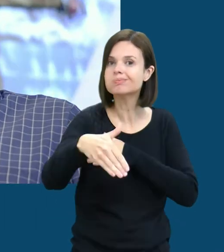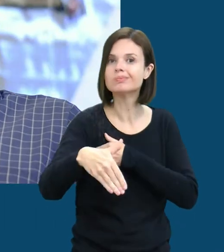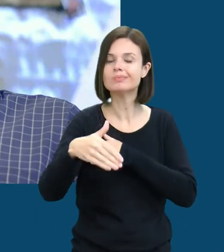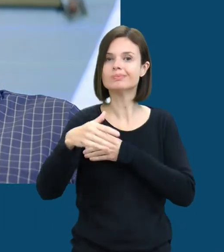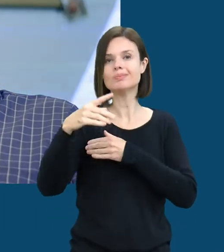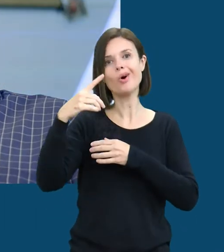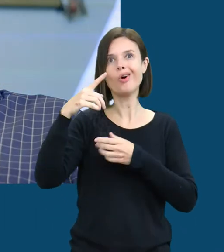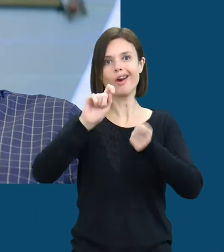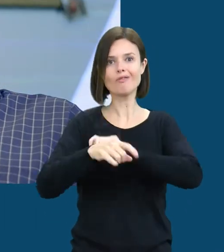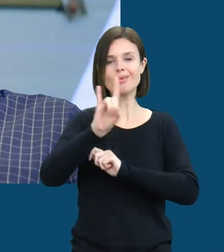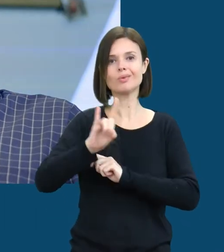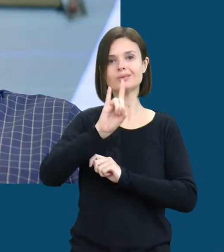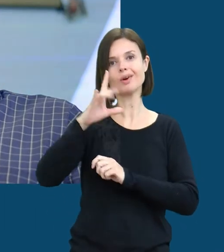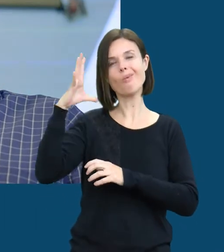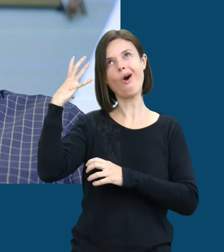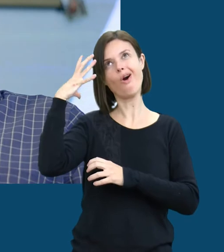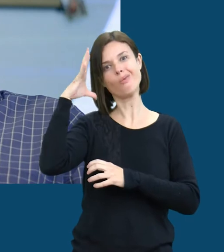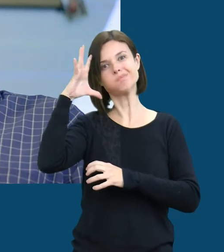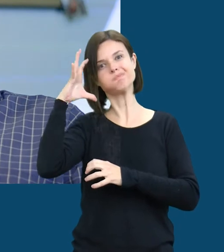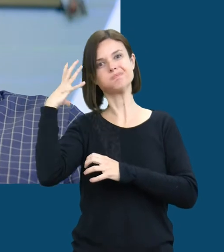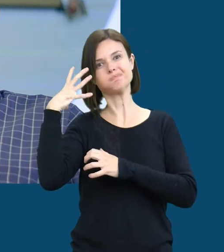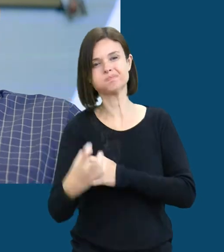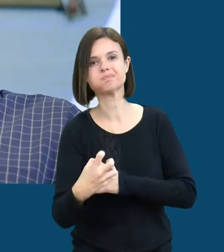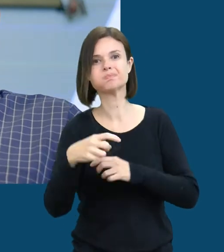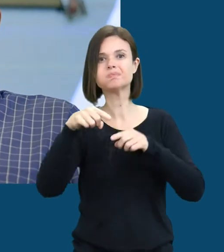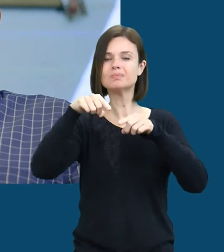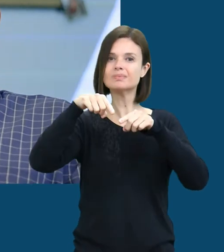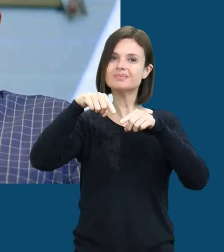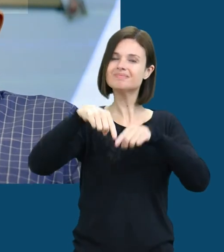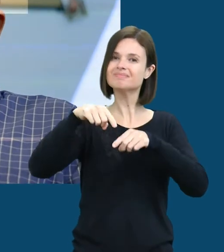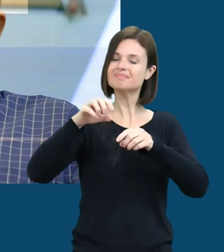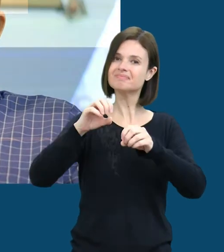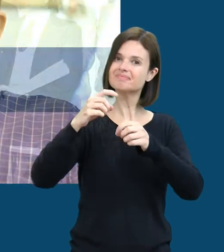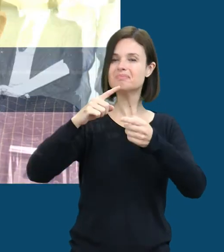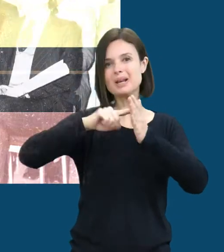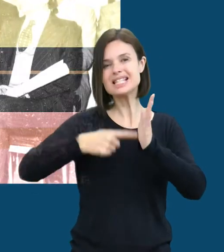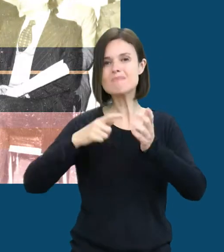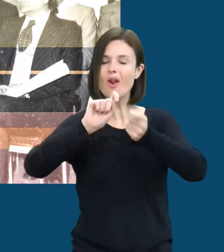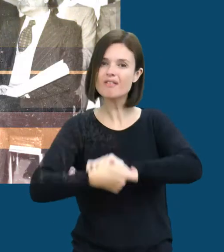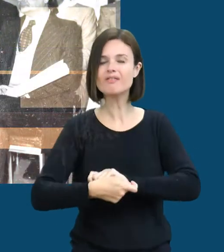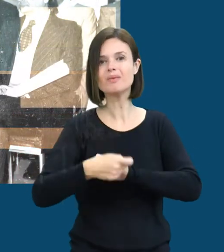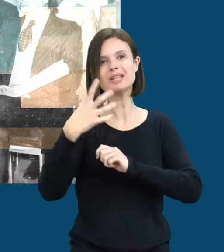reforma es un deber, digamos, recuperar estos principios reformistas y claramente reactivarlos sirven